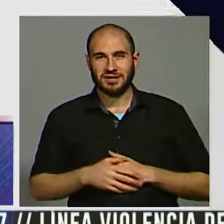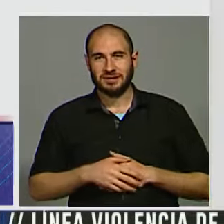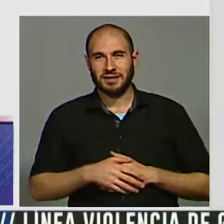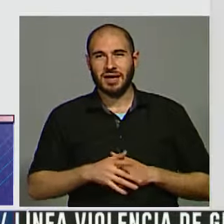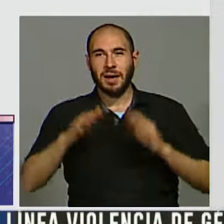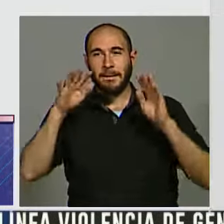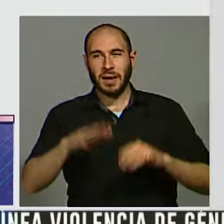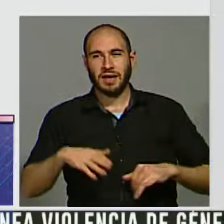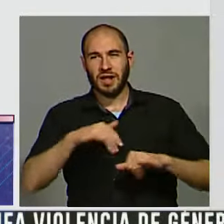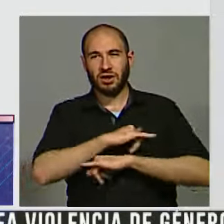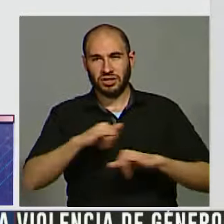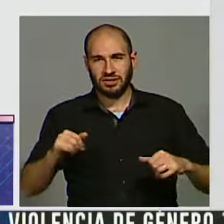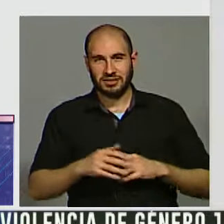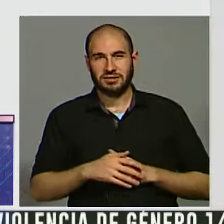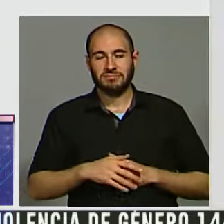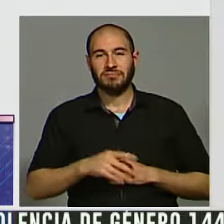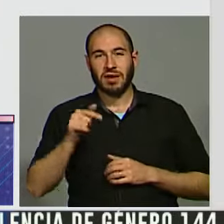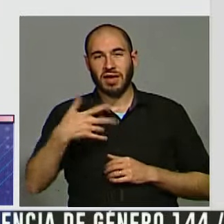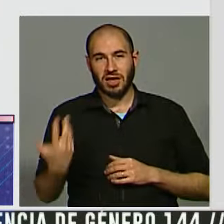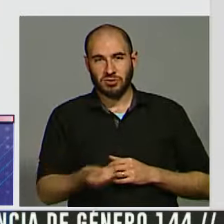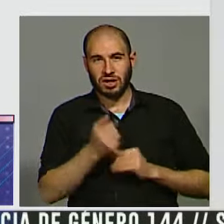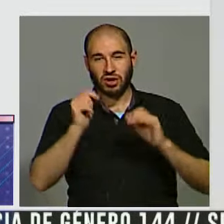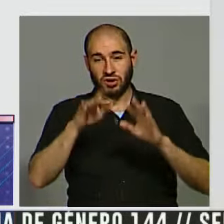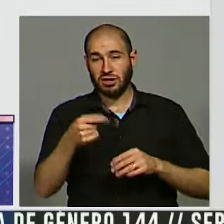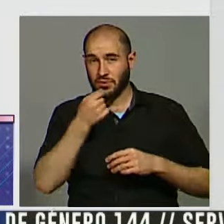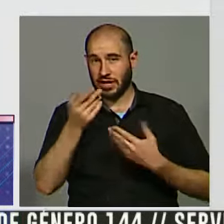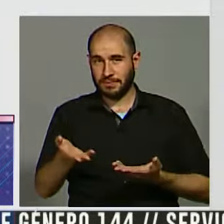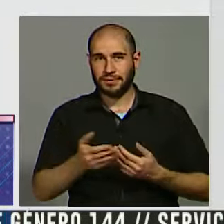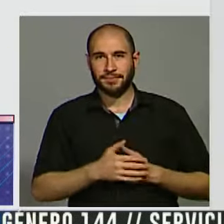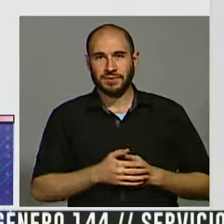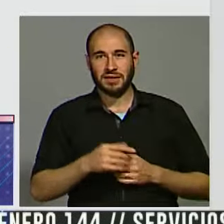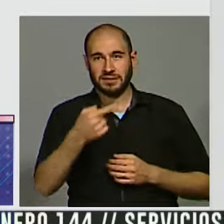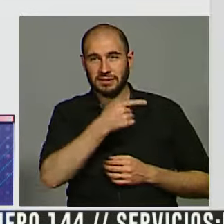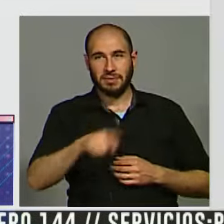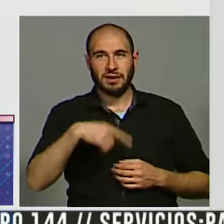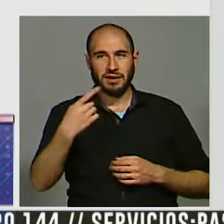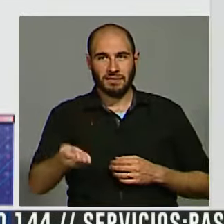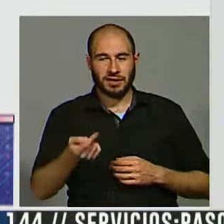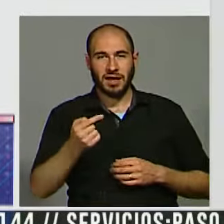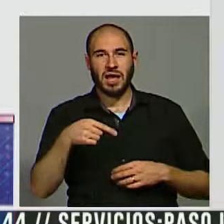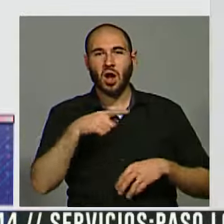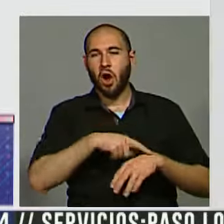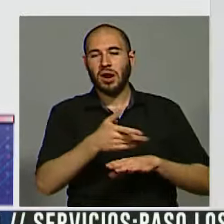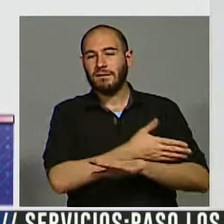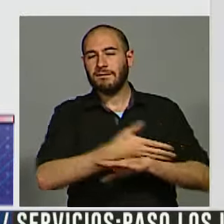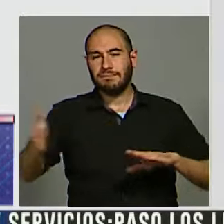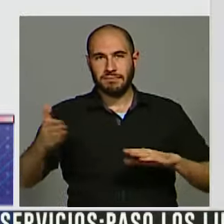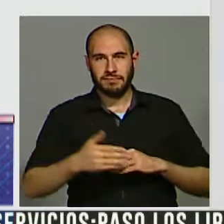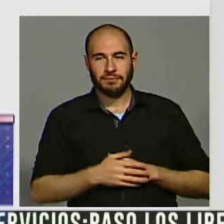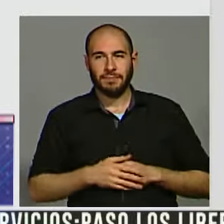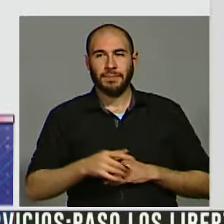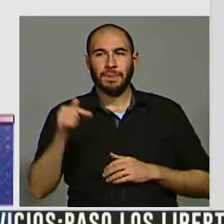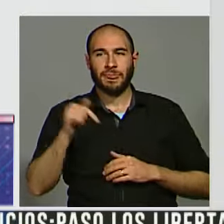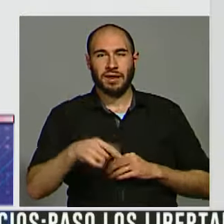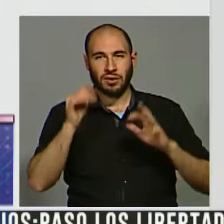www.unidiversidad.com.ar, nuestro portal de noticias, en donde pueden encontrar notas como esta, por ejemplo. La semana que viene se define el horario corrido. Esta es